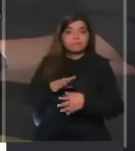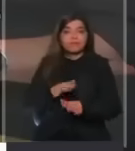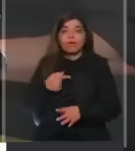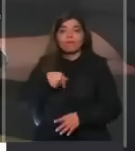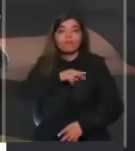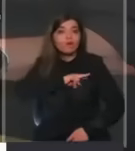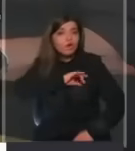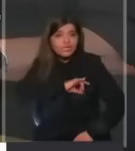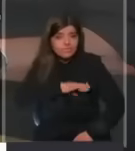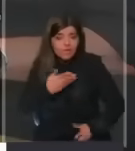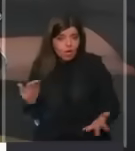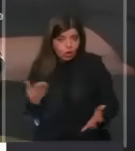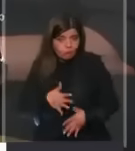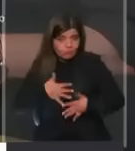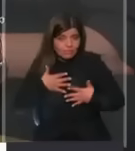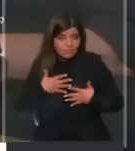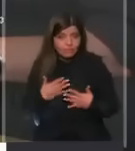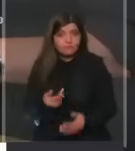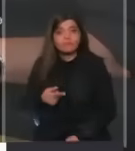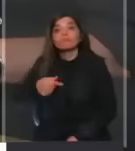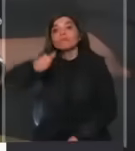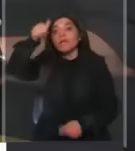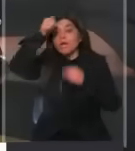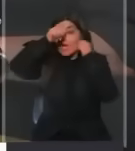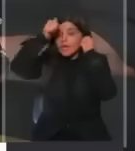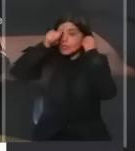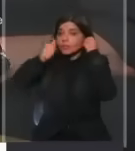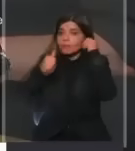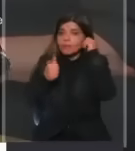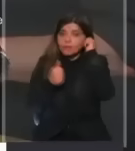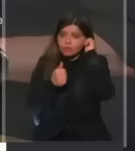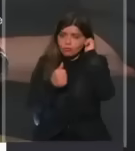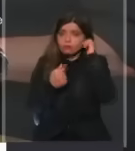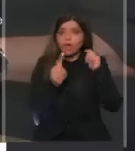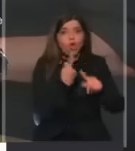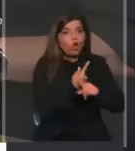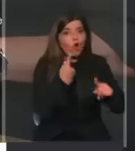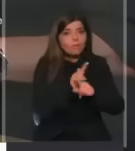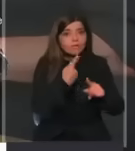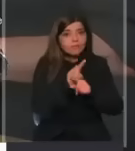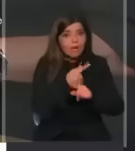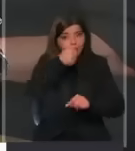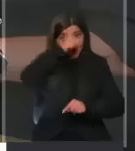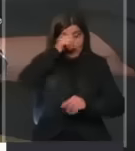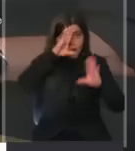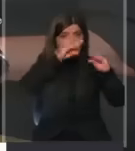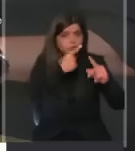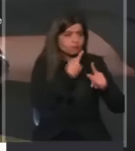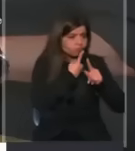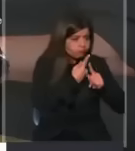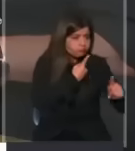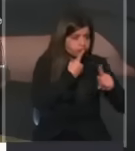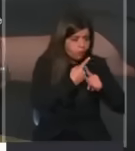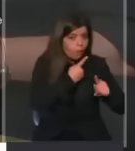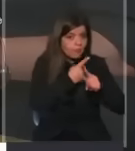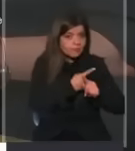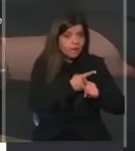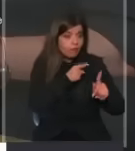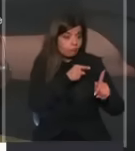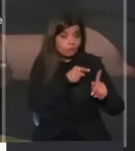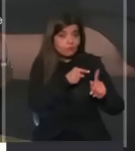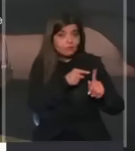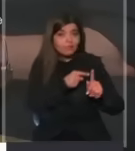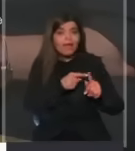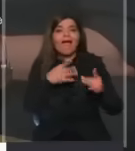Nosotros el día domingo tuvimos una gran conversación con Tony, en la noche, de esas conversaciones con